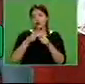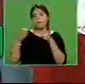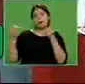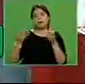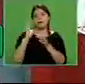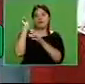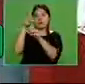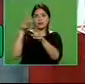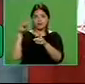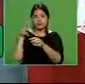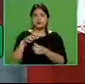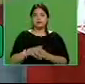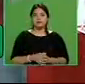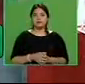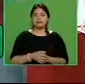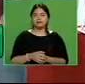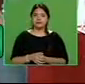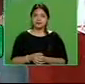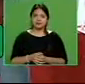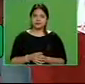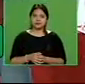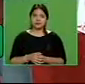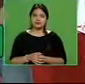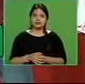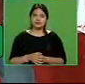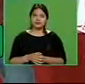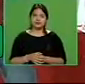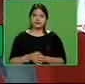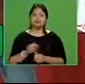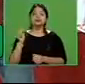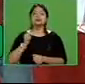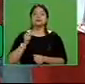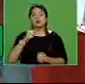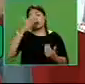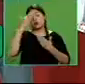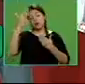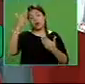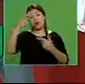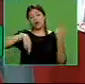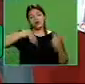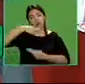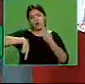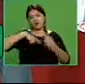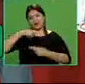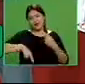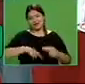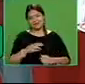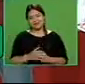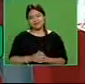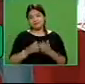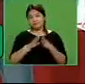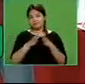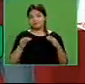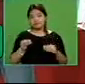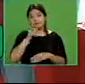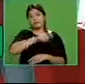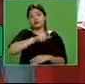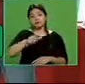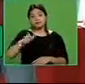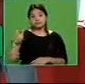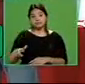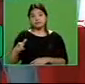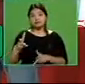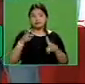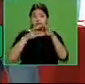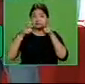Estado Amazonas. Camarada Nicia, una reflexión. Sí, efectivamente, un saludo revolucionario a todos los compatriotas que hoy